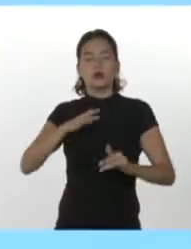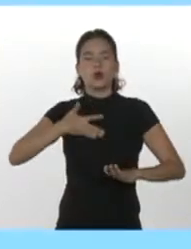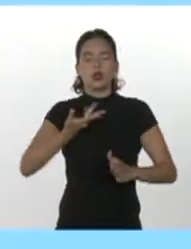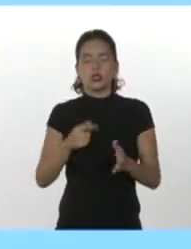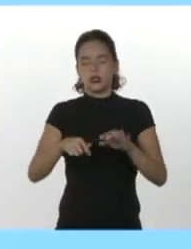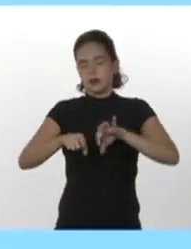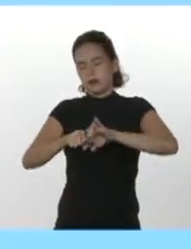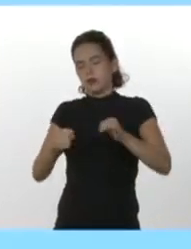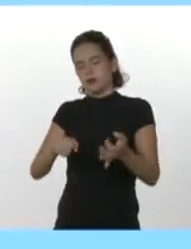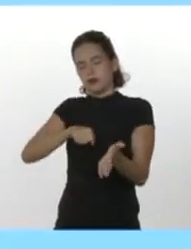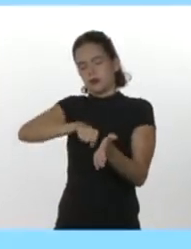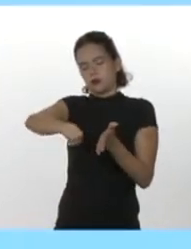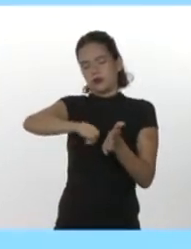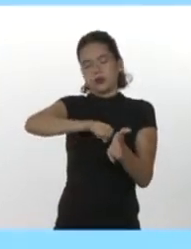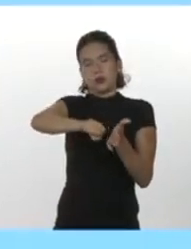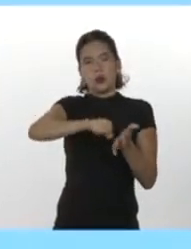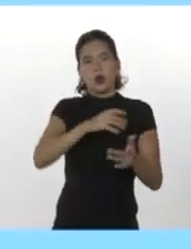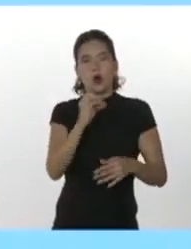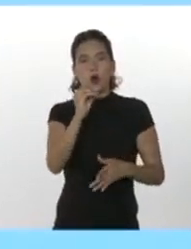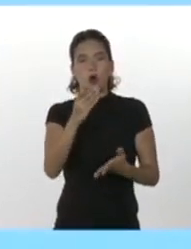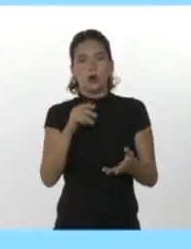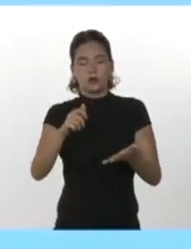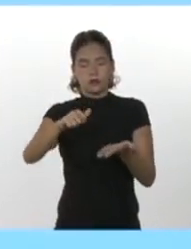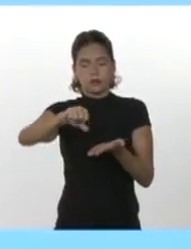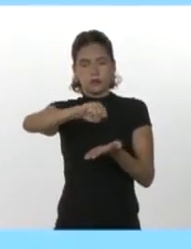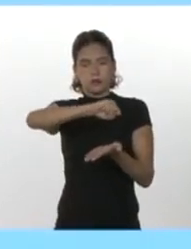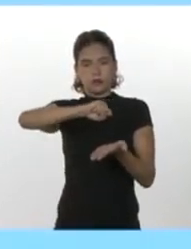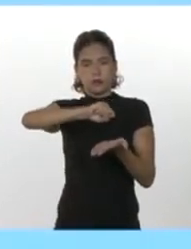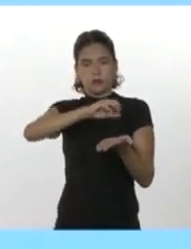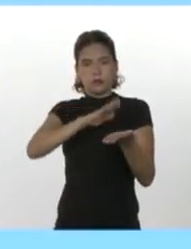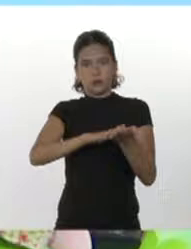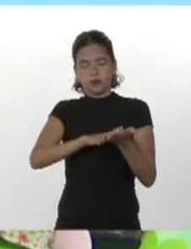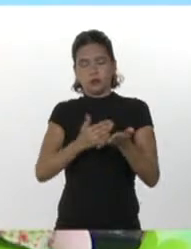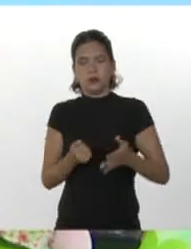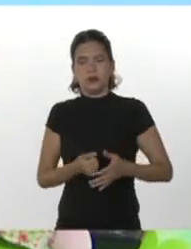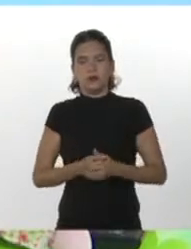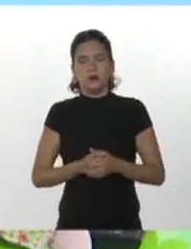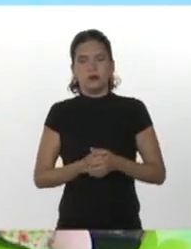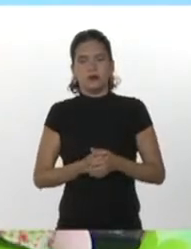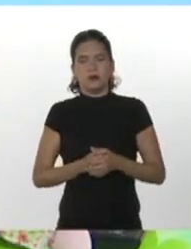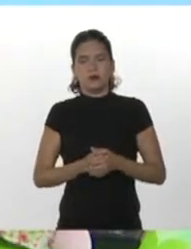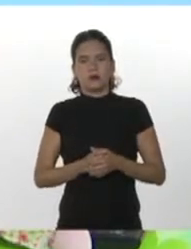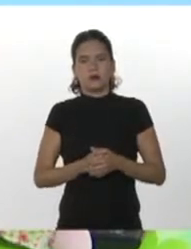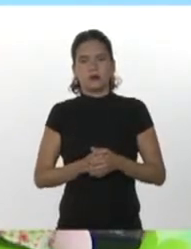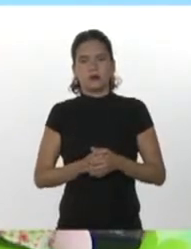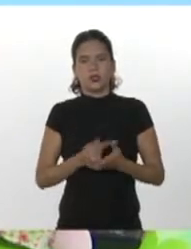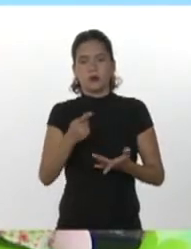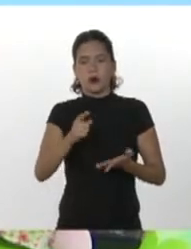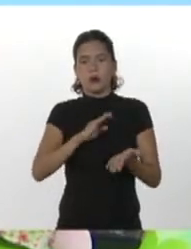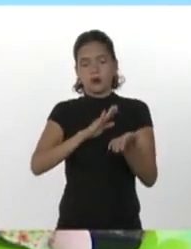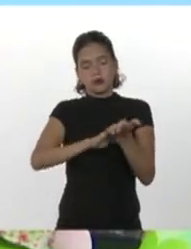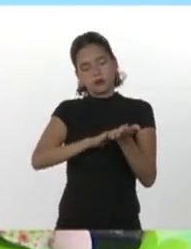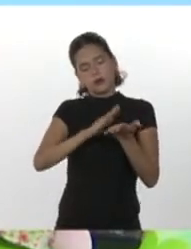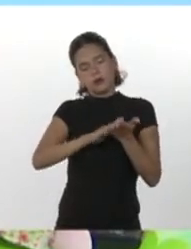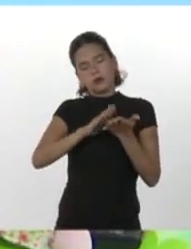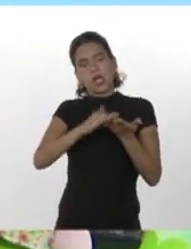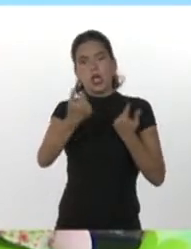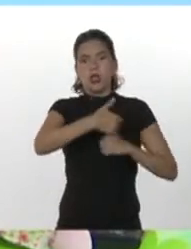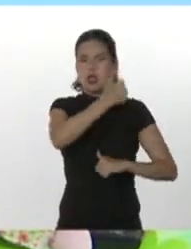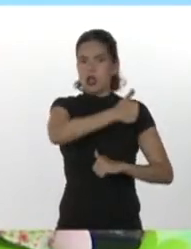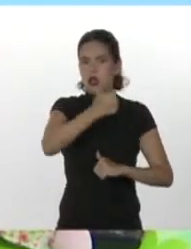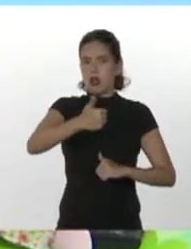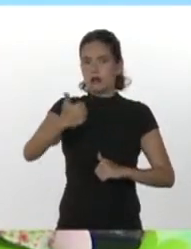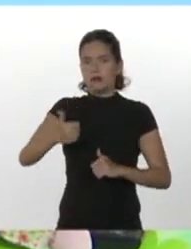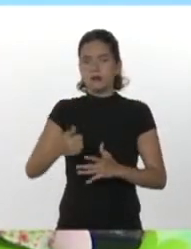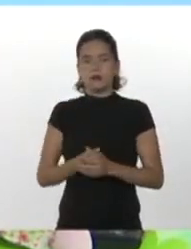de barra o pega de líquida, y vamos a ir pegando en cada